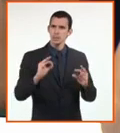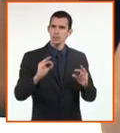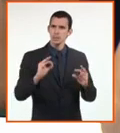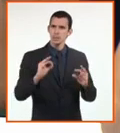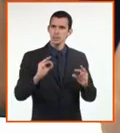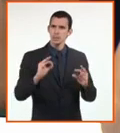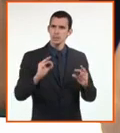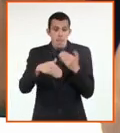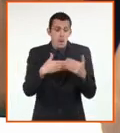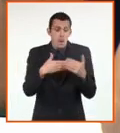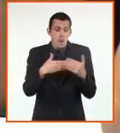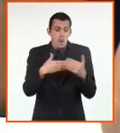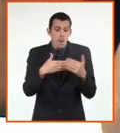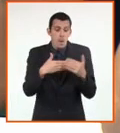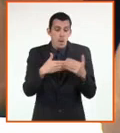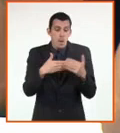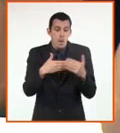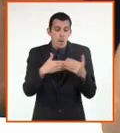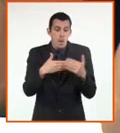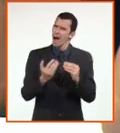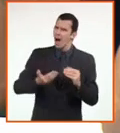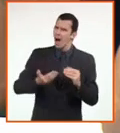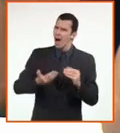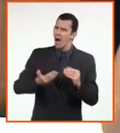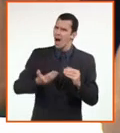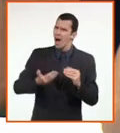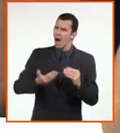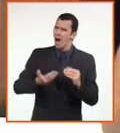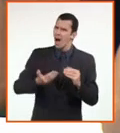buscar los códigos necesarios para que siga